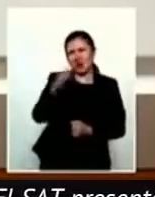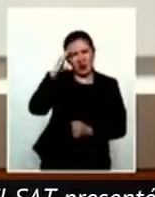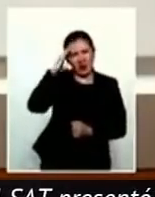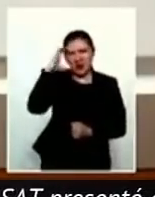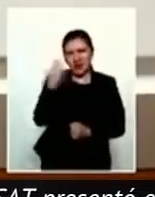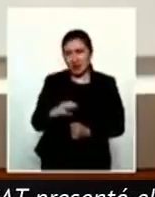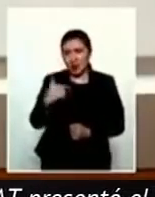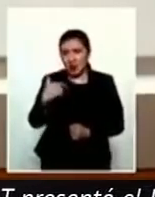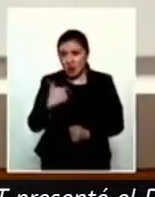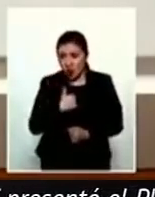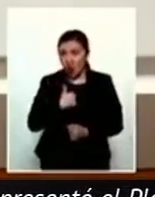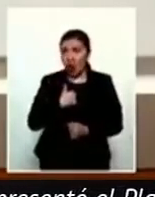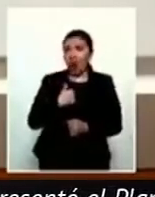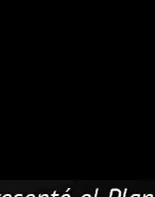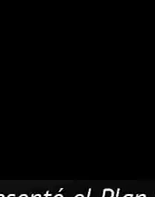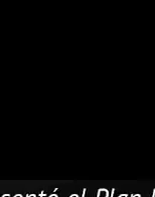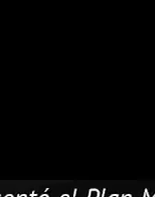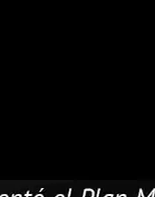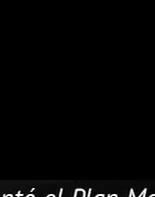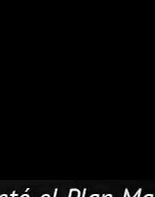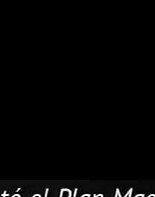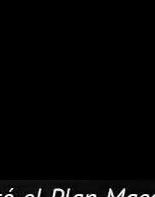no voy a convalidar.